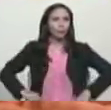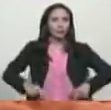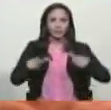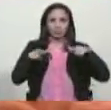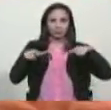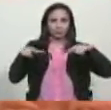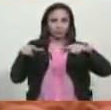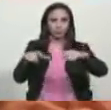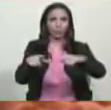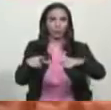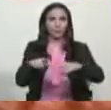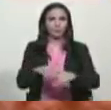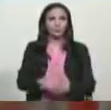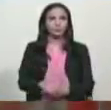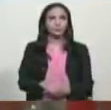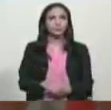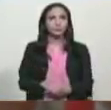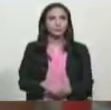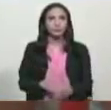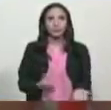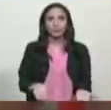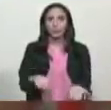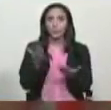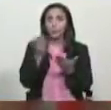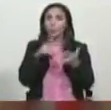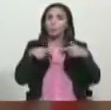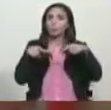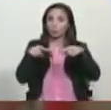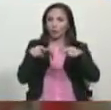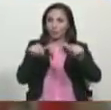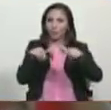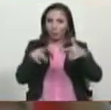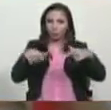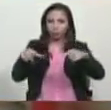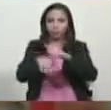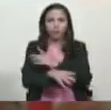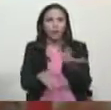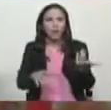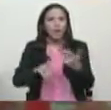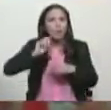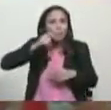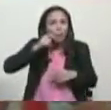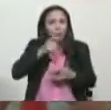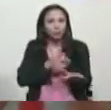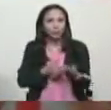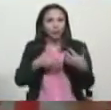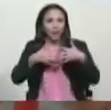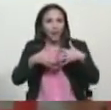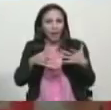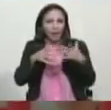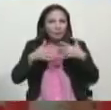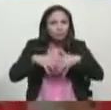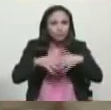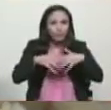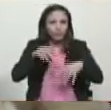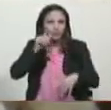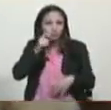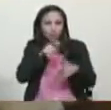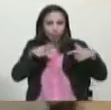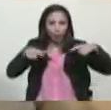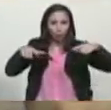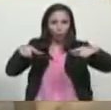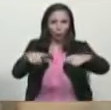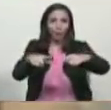del estado Portuguesa, aquí en este sector donde está esta granja avícola, avícola El Alba, que